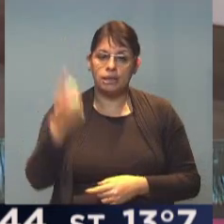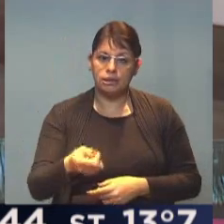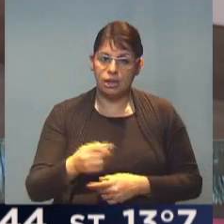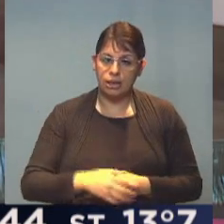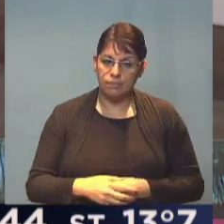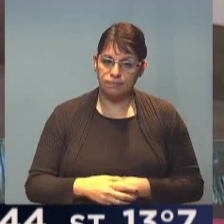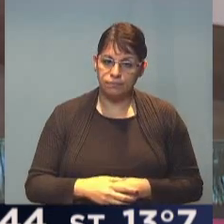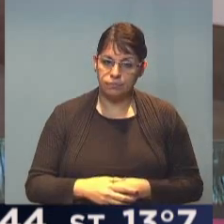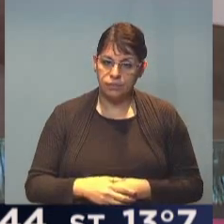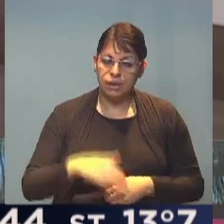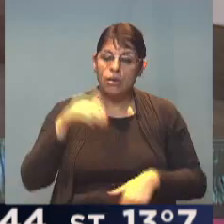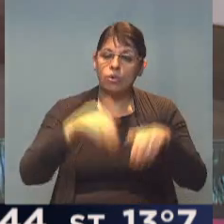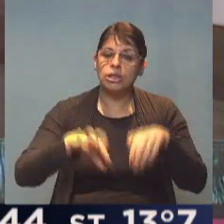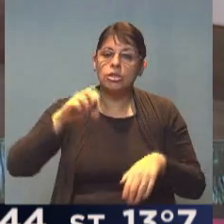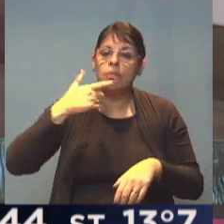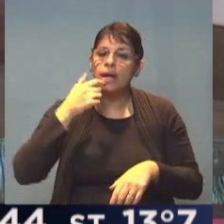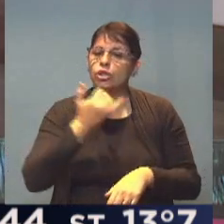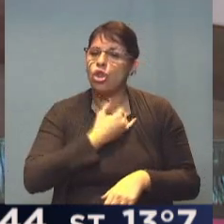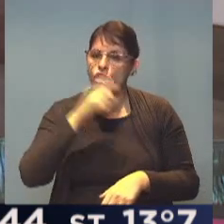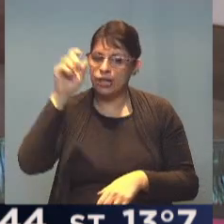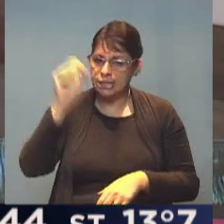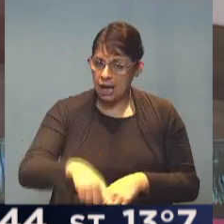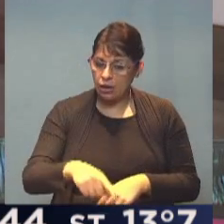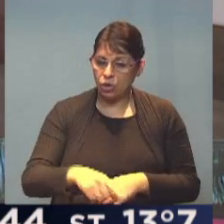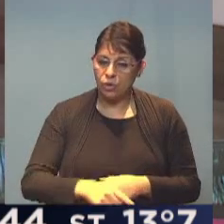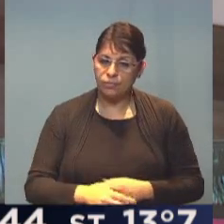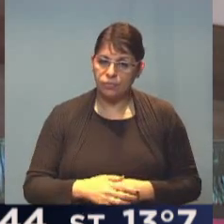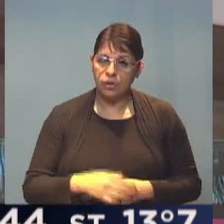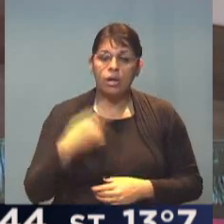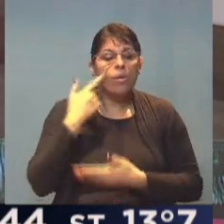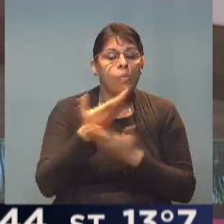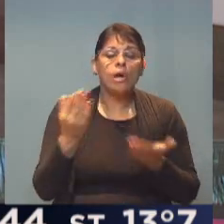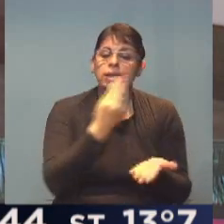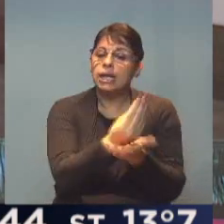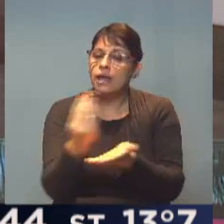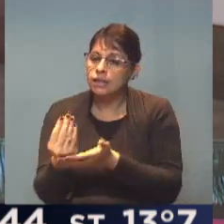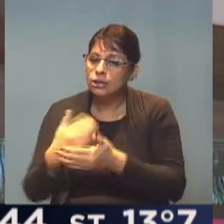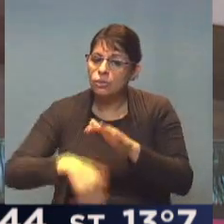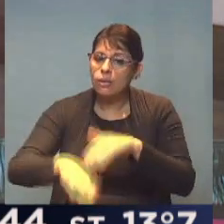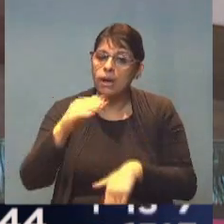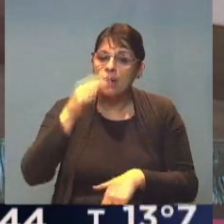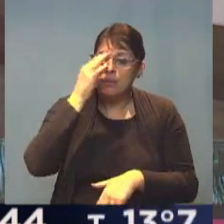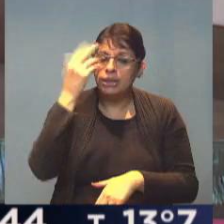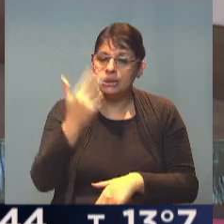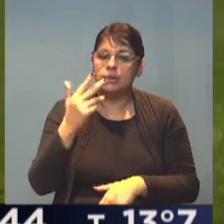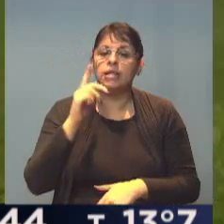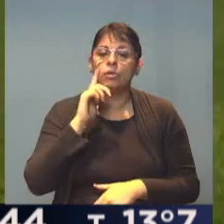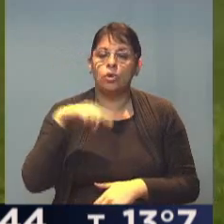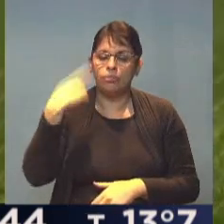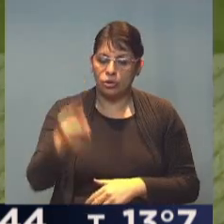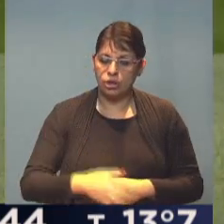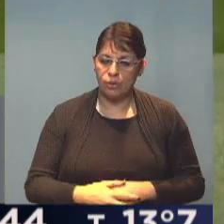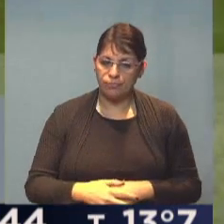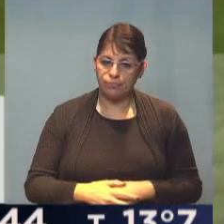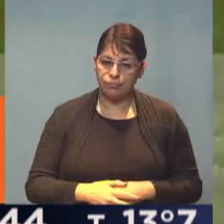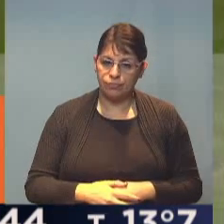tendrán lugar las PASO en Chaco, donde quedarán expuestos los candidatos de cara al próximo 23 de julio. El